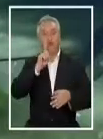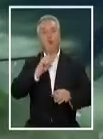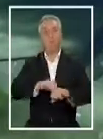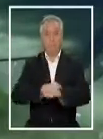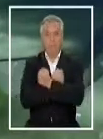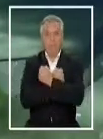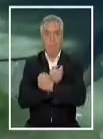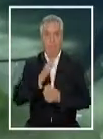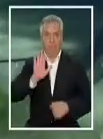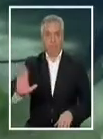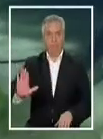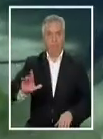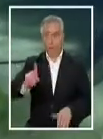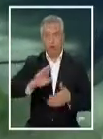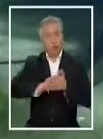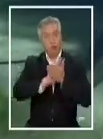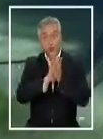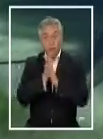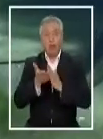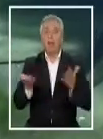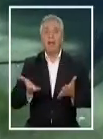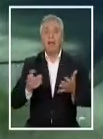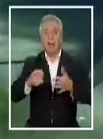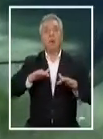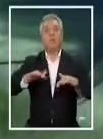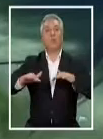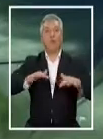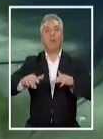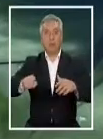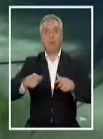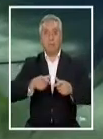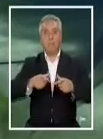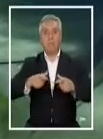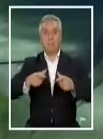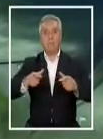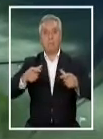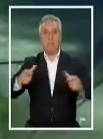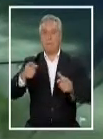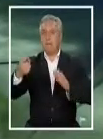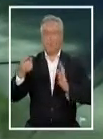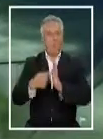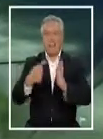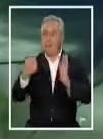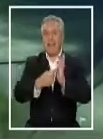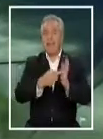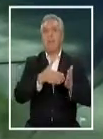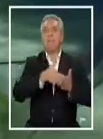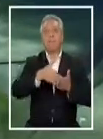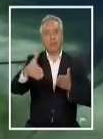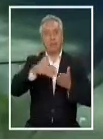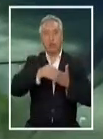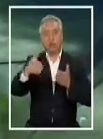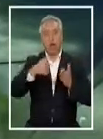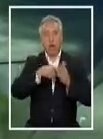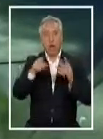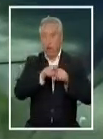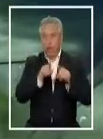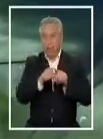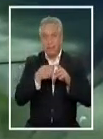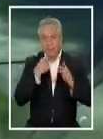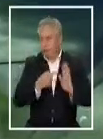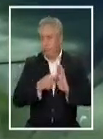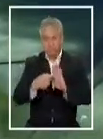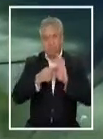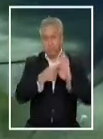prisión preventiva, todos ligados a un movimiento que cada vez crece más, con miles y millones de reproducciones en distintas